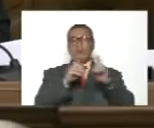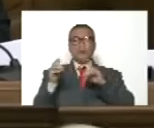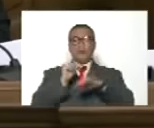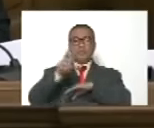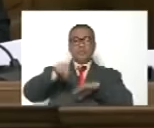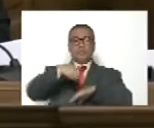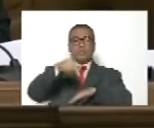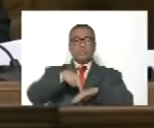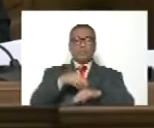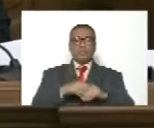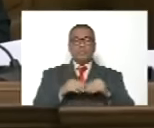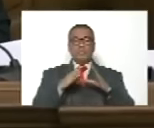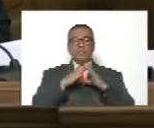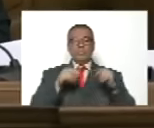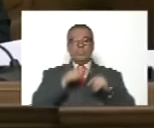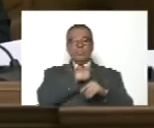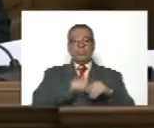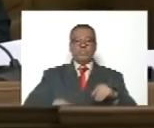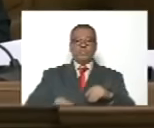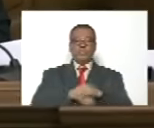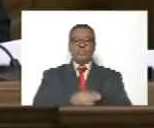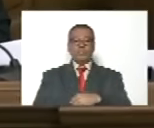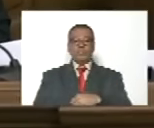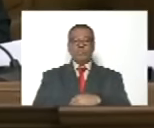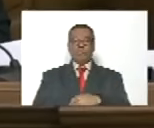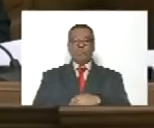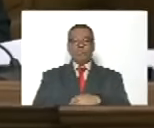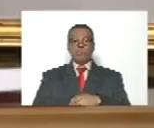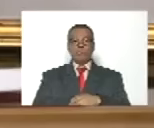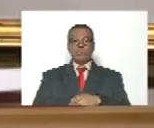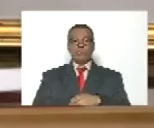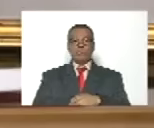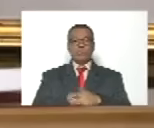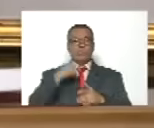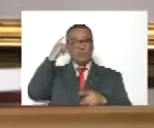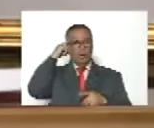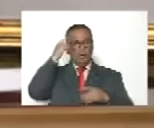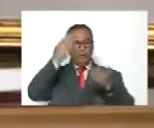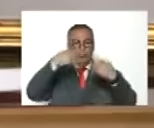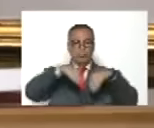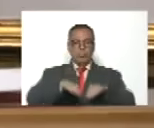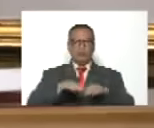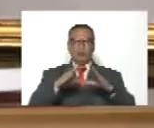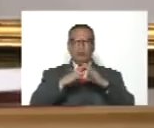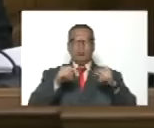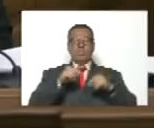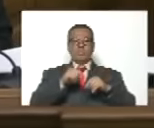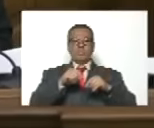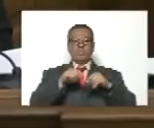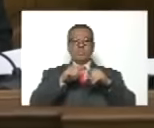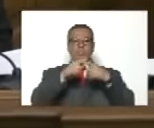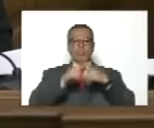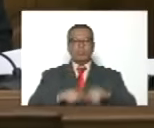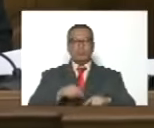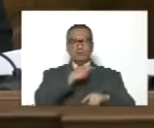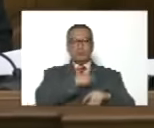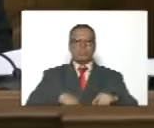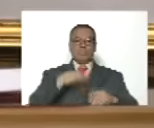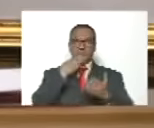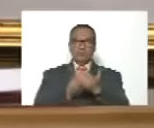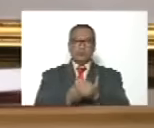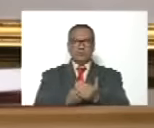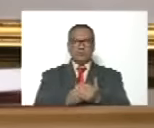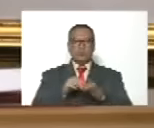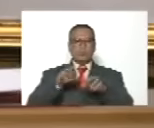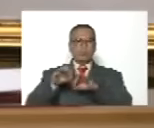Debates de la Asamblea Nacional. Es todo, ciudadano presidente. En cuenta, secretaria. Siguiente. Esto es la cuenta, ciudadano presidente. Gracias,